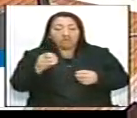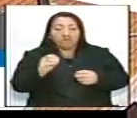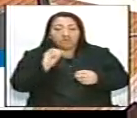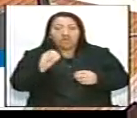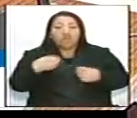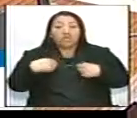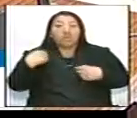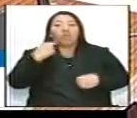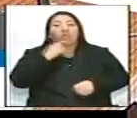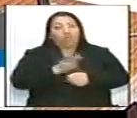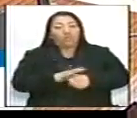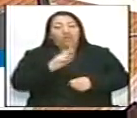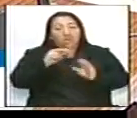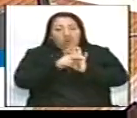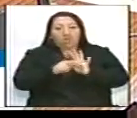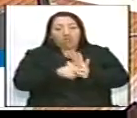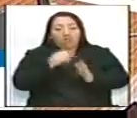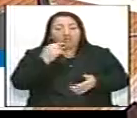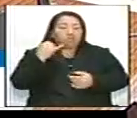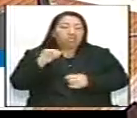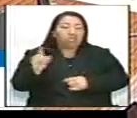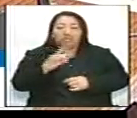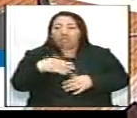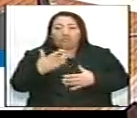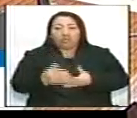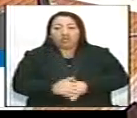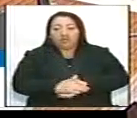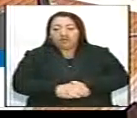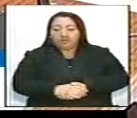la norma. La siguiente, por favor.